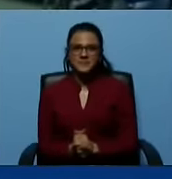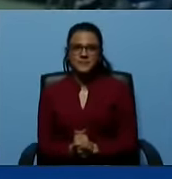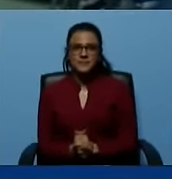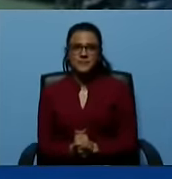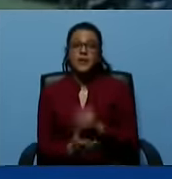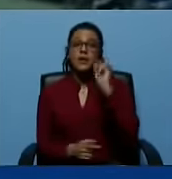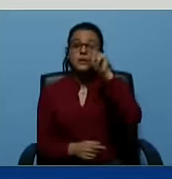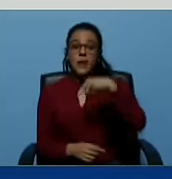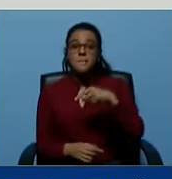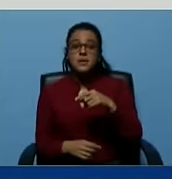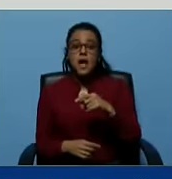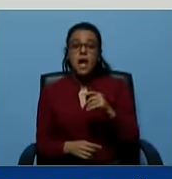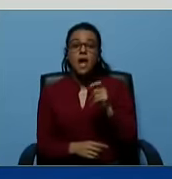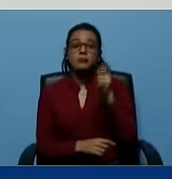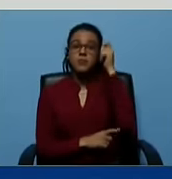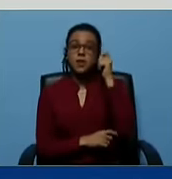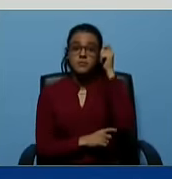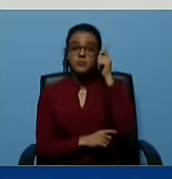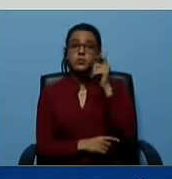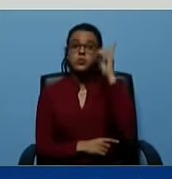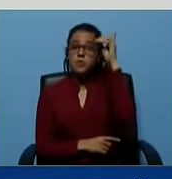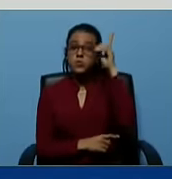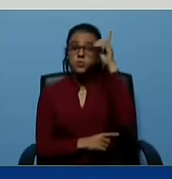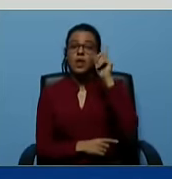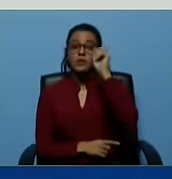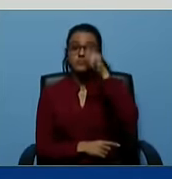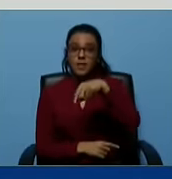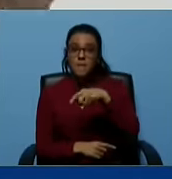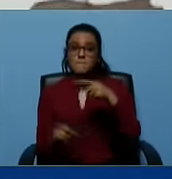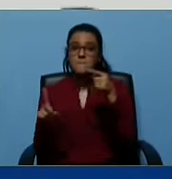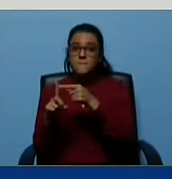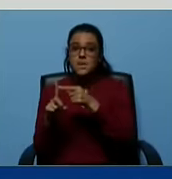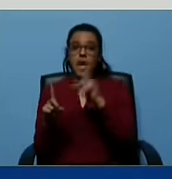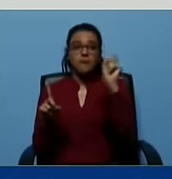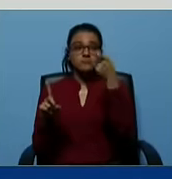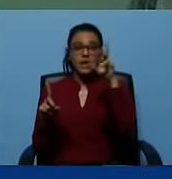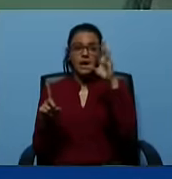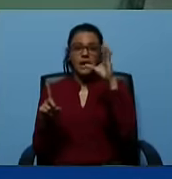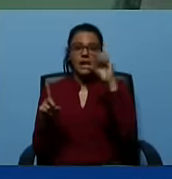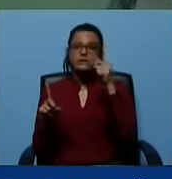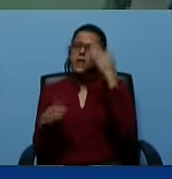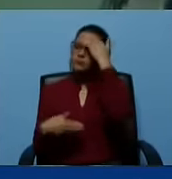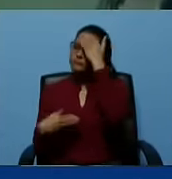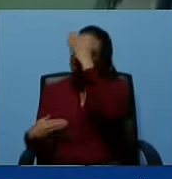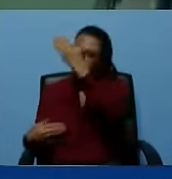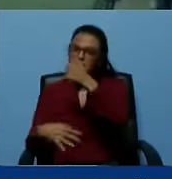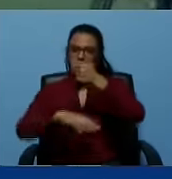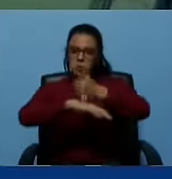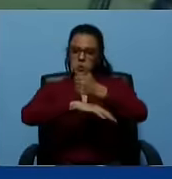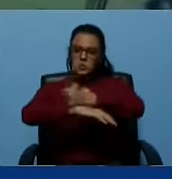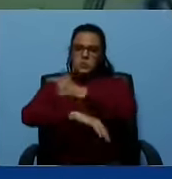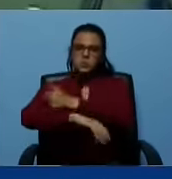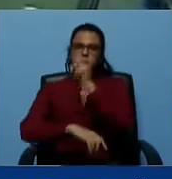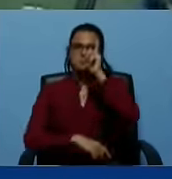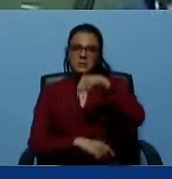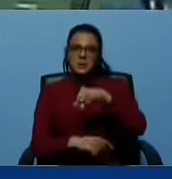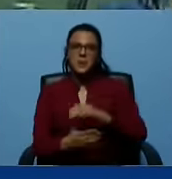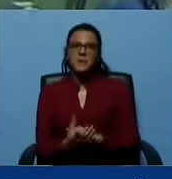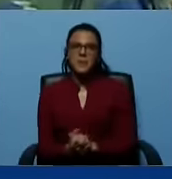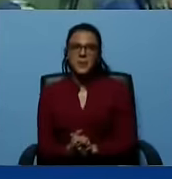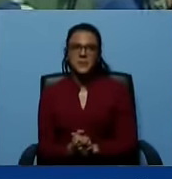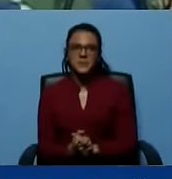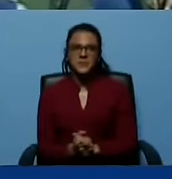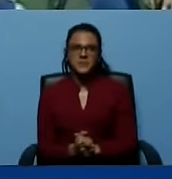A la diputada y secretaria general de la Juventud Socialista, Grecia Colmenares, también presente, muchachas.